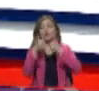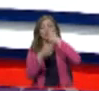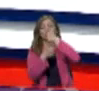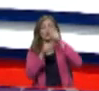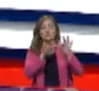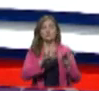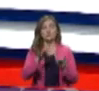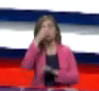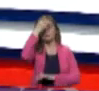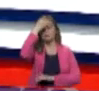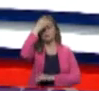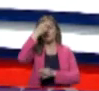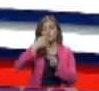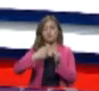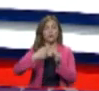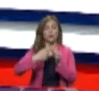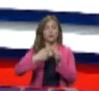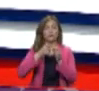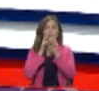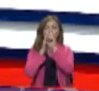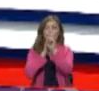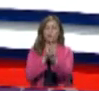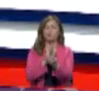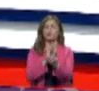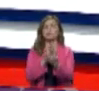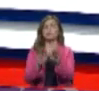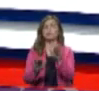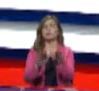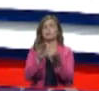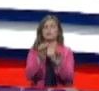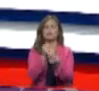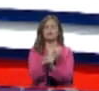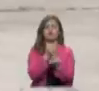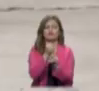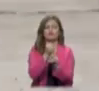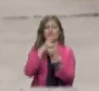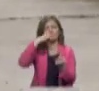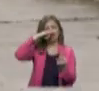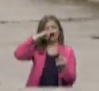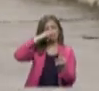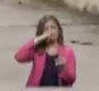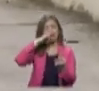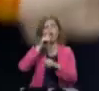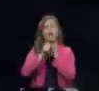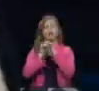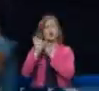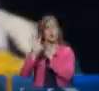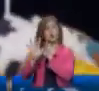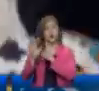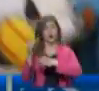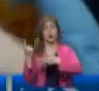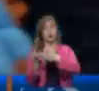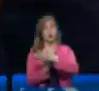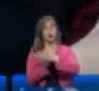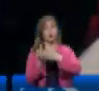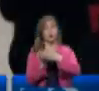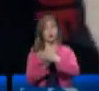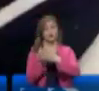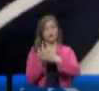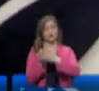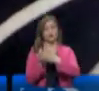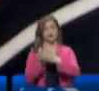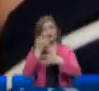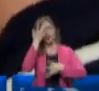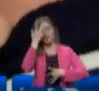Subsecretaría de Educación de Quito respondió ante la presunta agresión sufrida por un niño de 5 años que sufre de